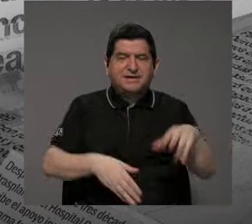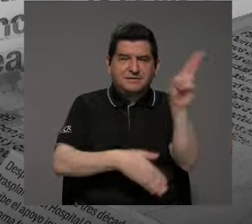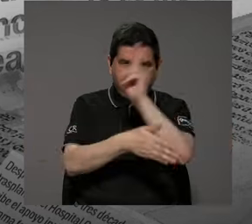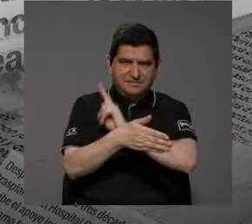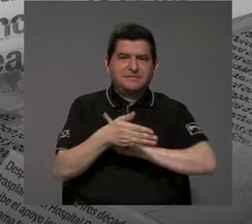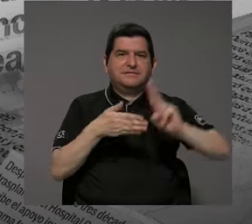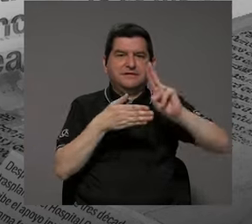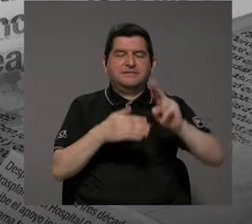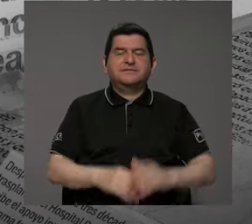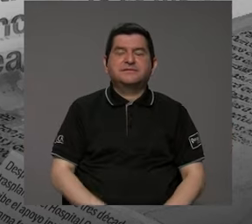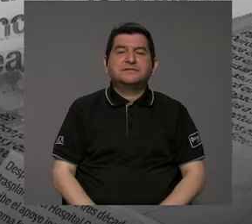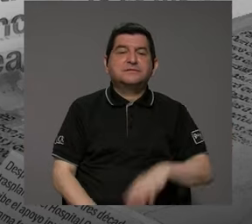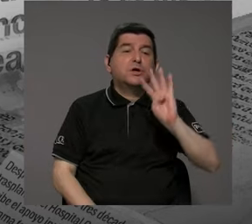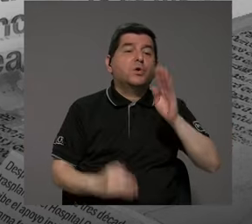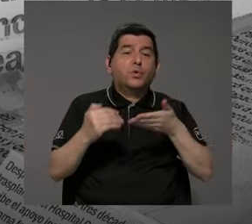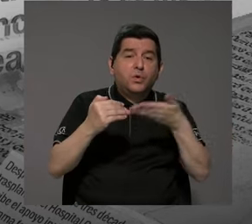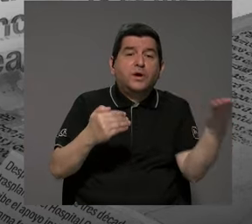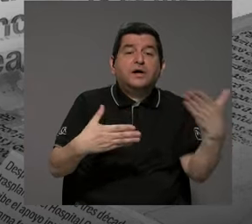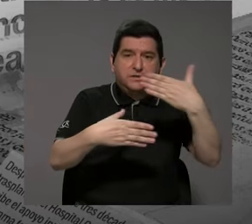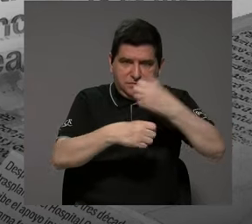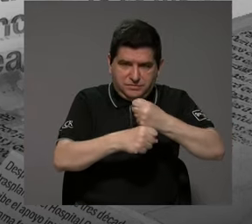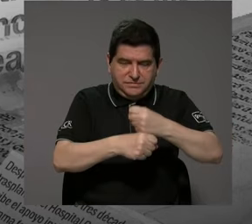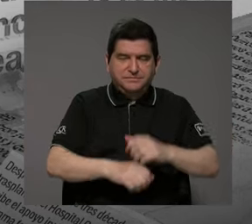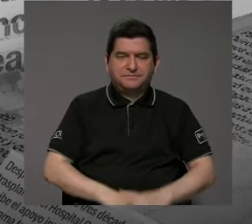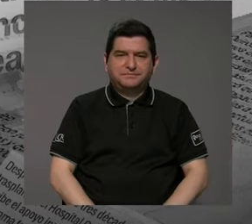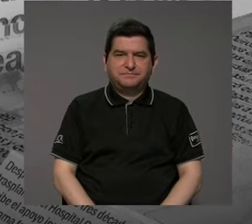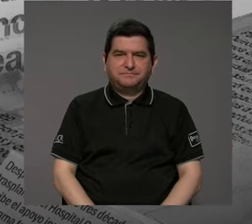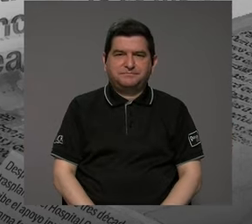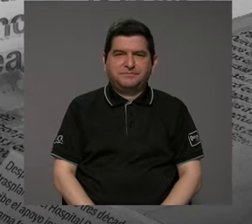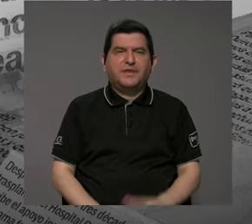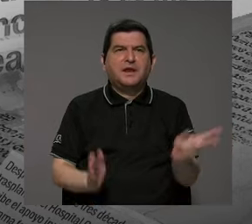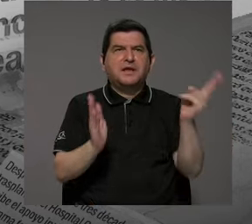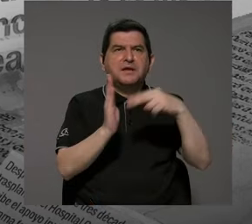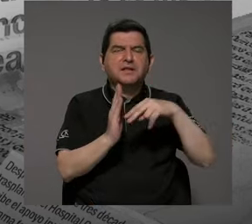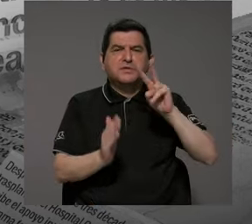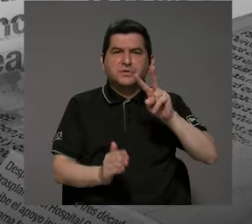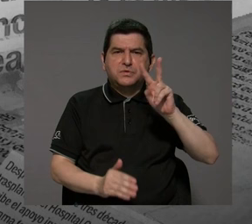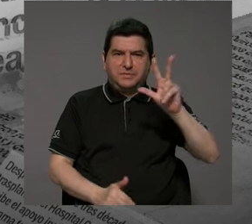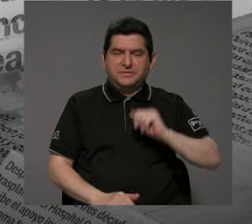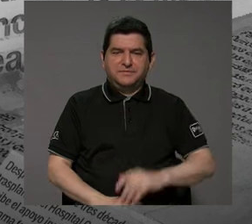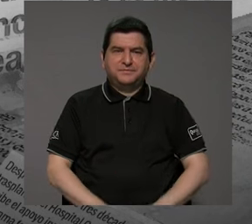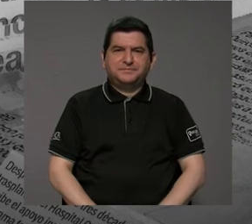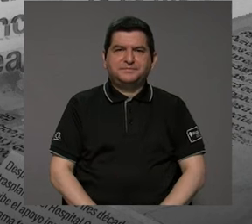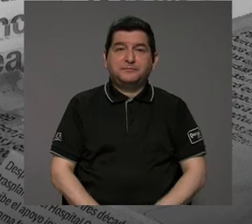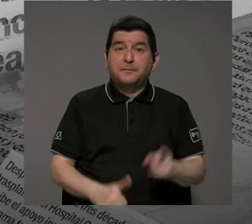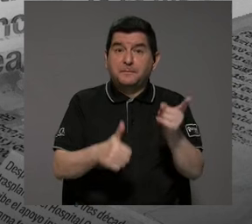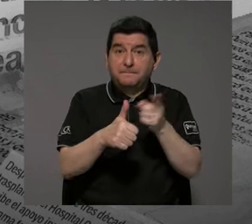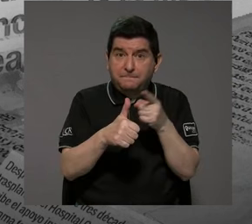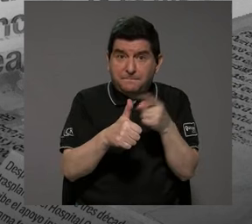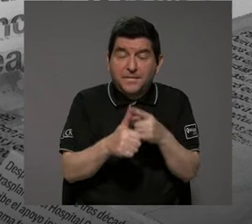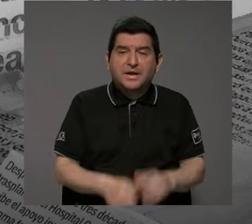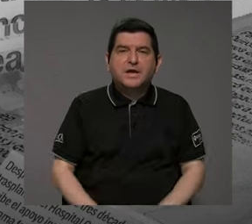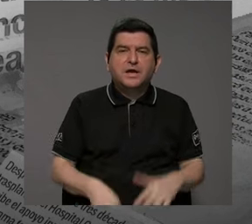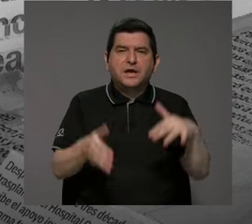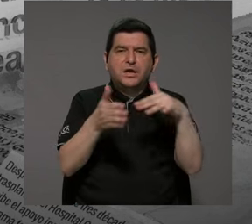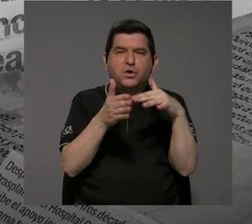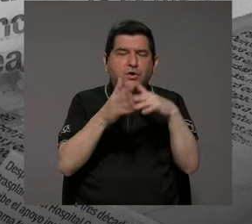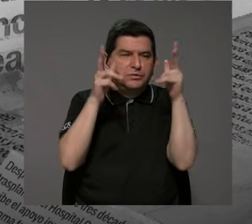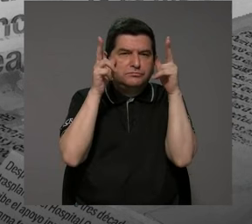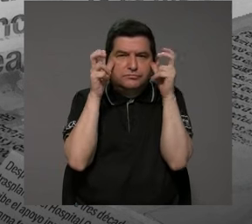universidad hicimos cuatro cosas verdad el durante el 2023 eh lo primero que hicimos fue un estudio de